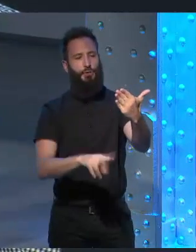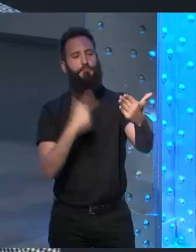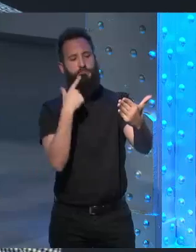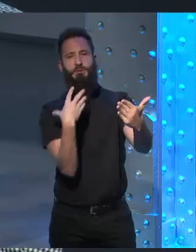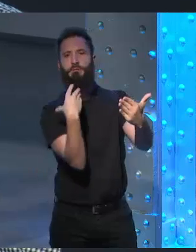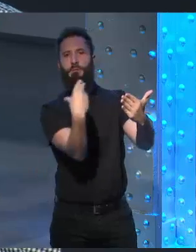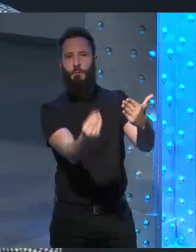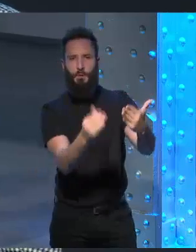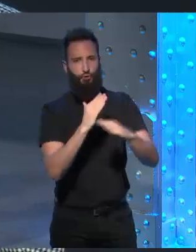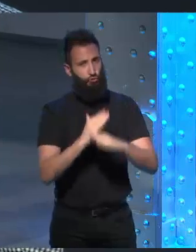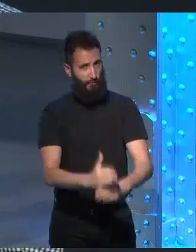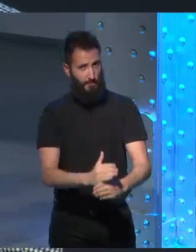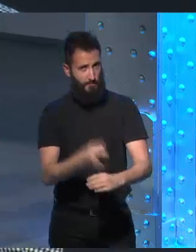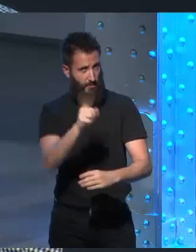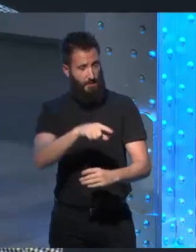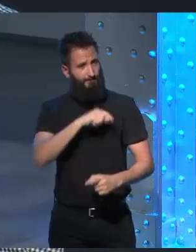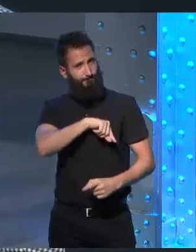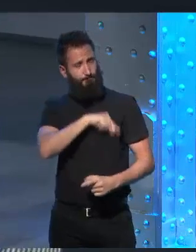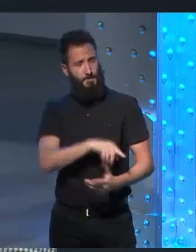suficiente como, bueno, porque se sienta también